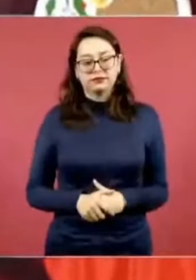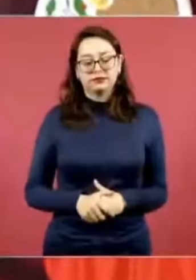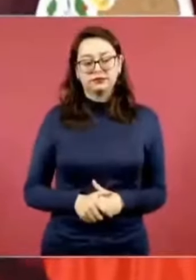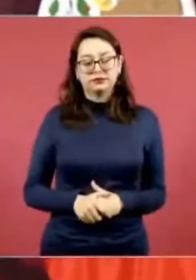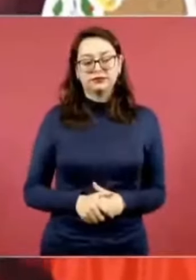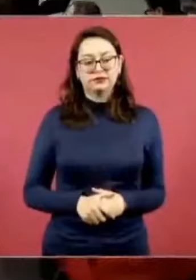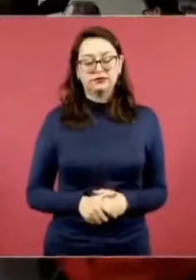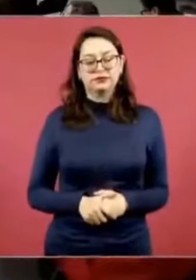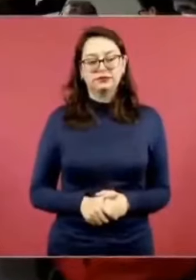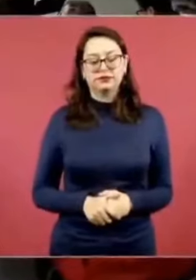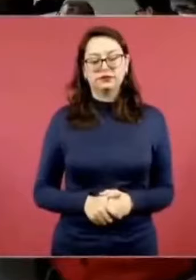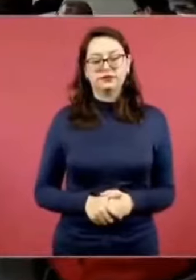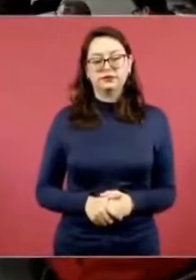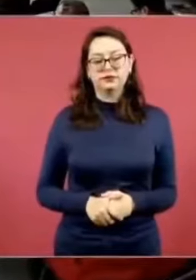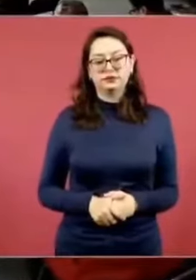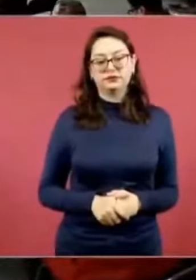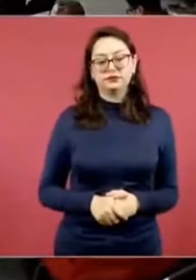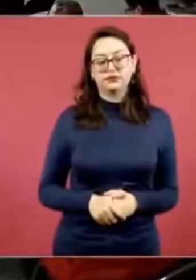Lo usan